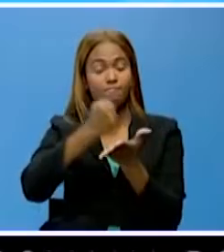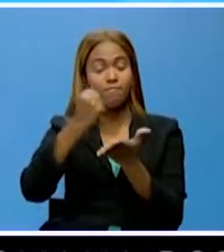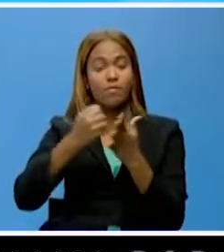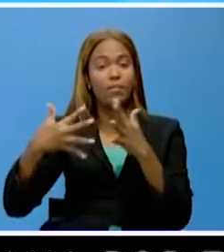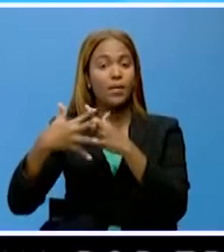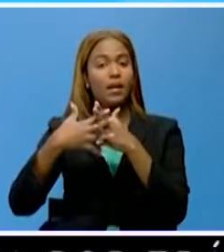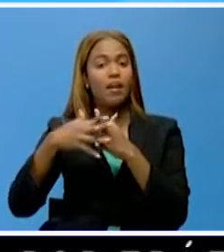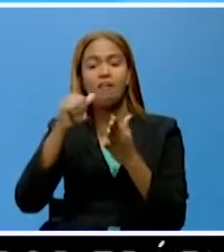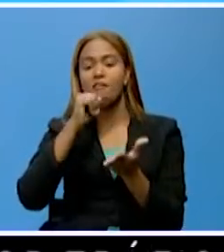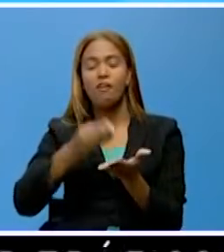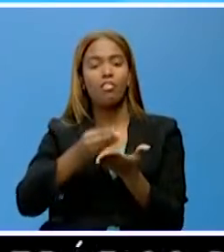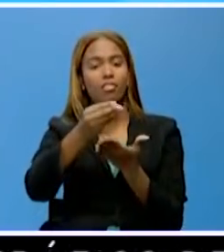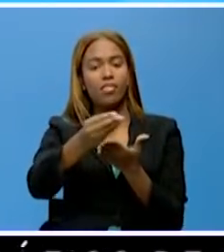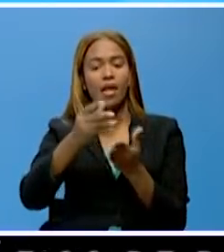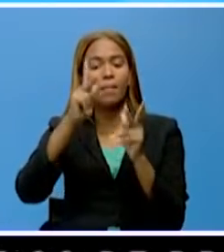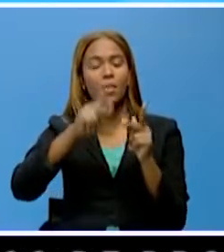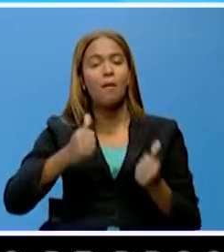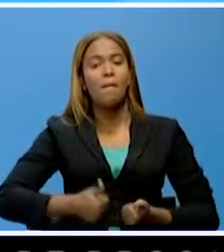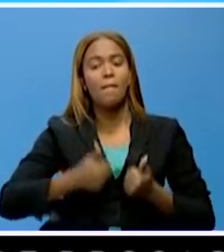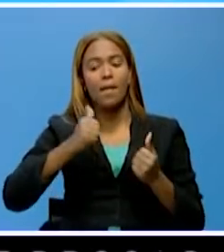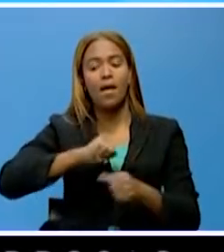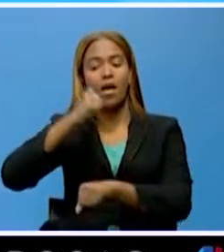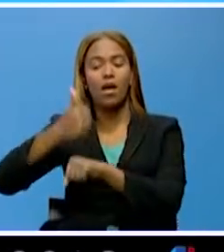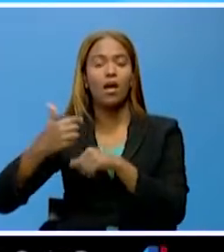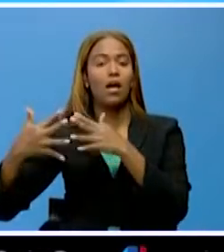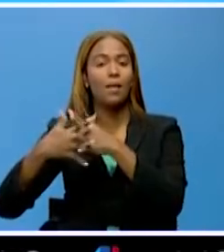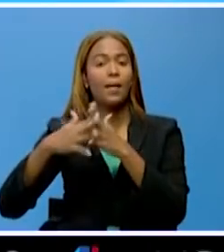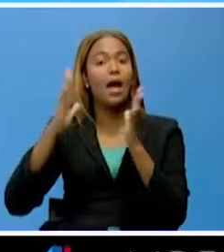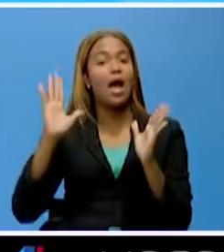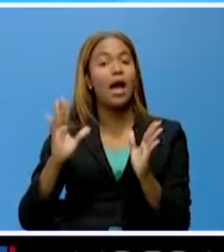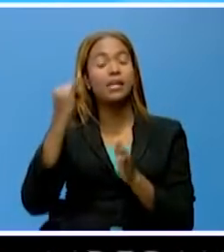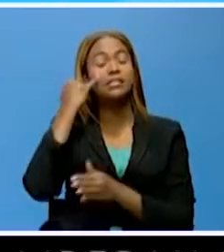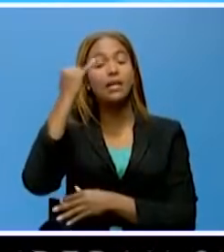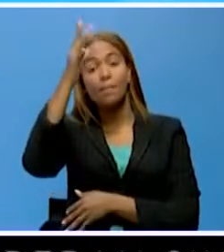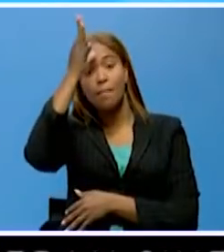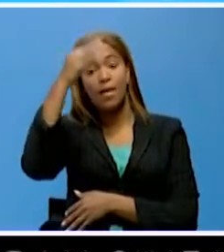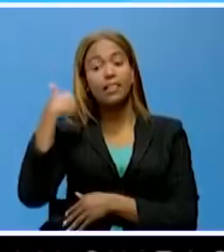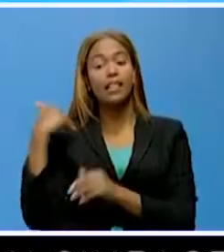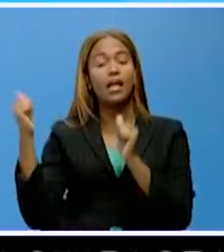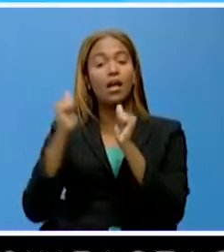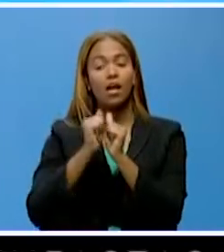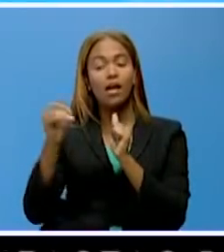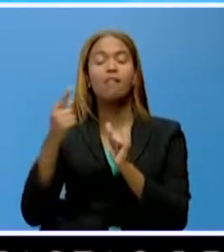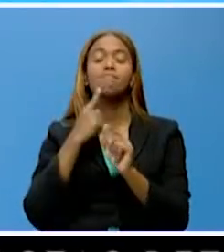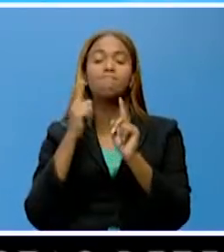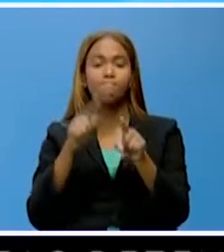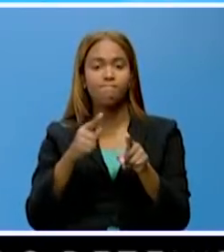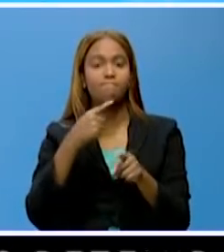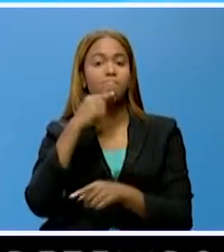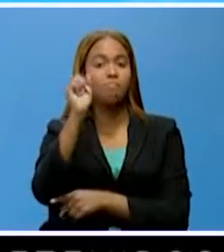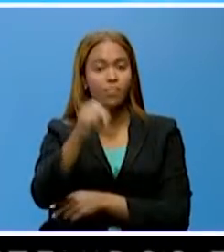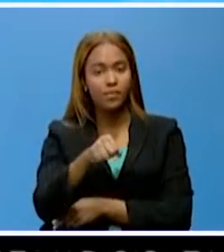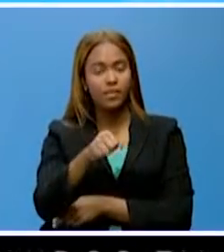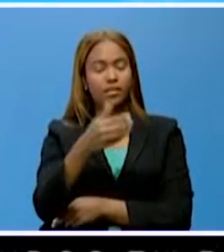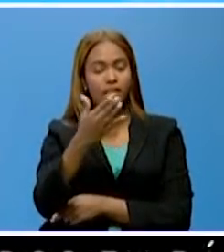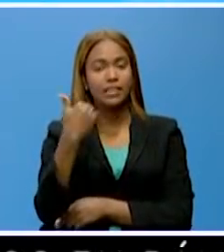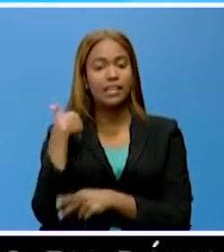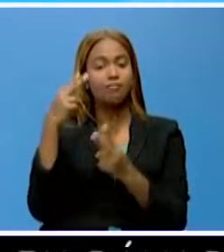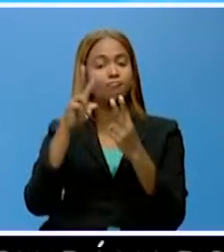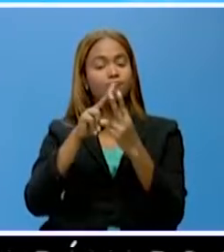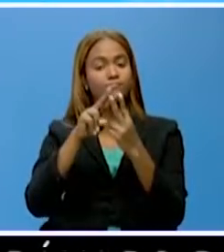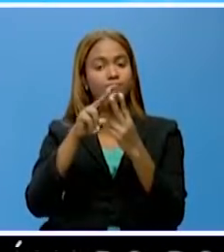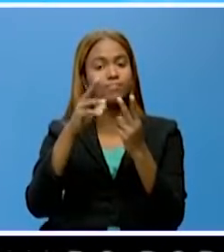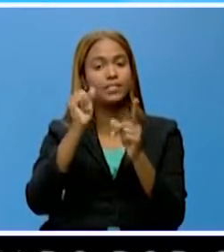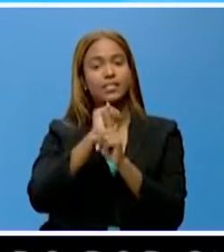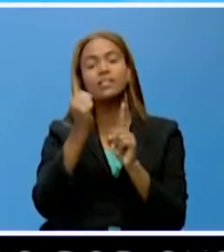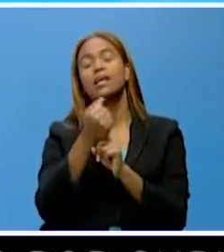americano no otorga la ciudadanía a menos que el padre esté presente y dé su autorización. Así que hay dos vertientes,